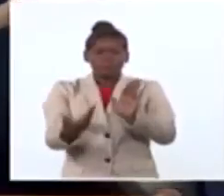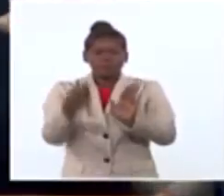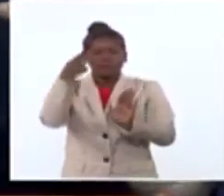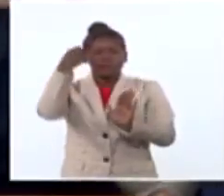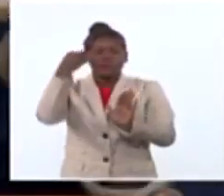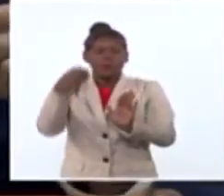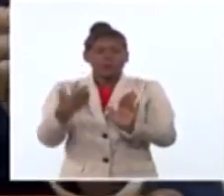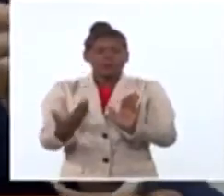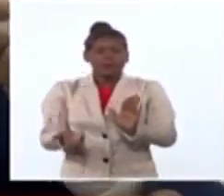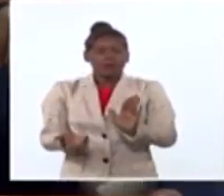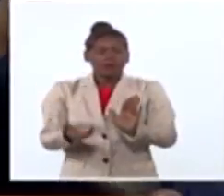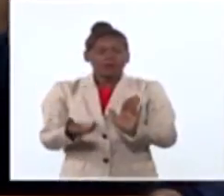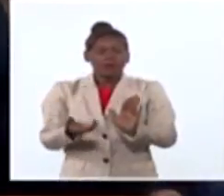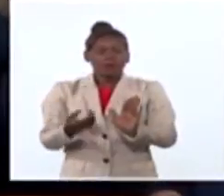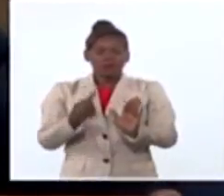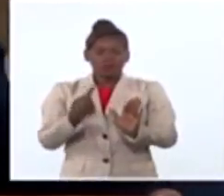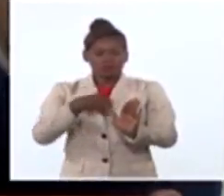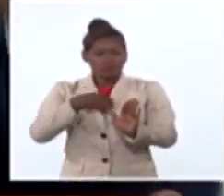Responsabilidad